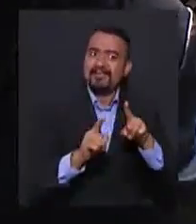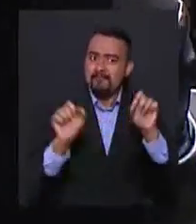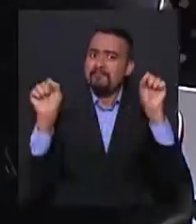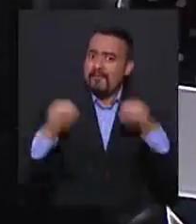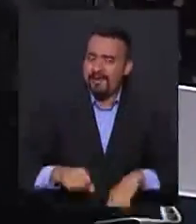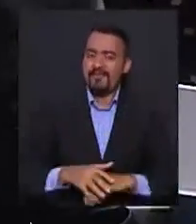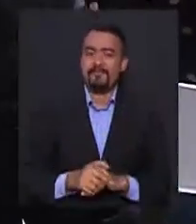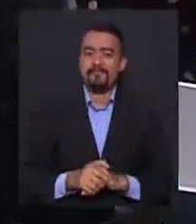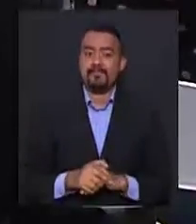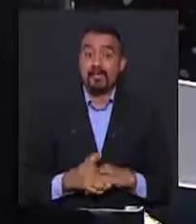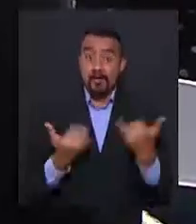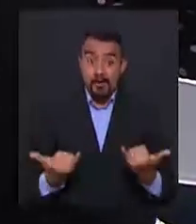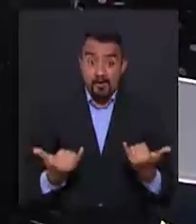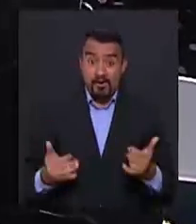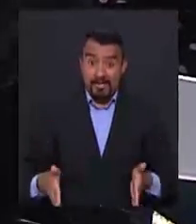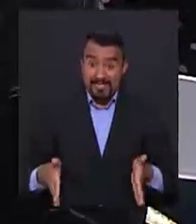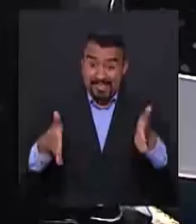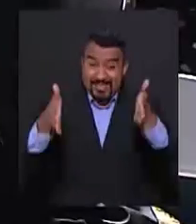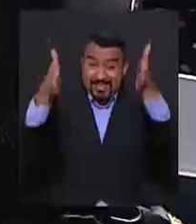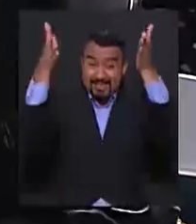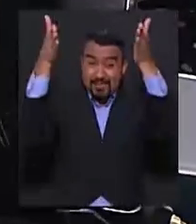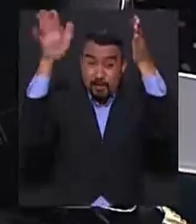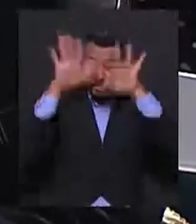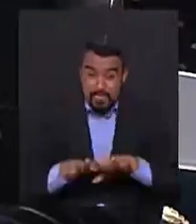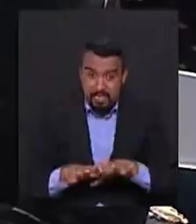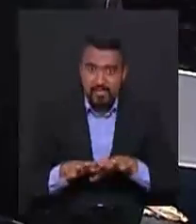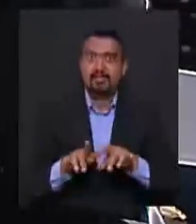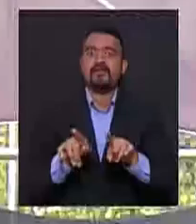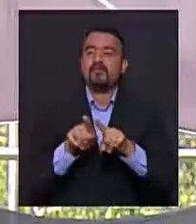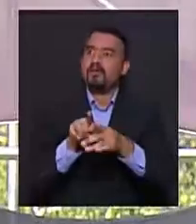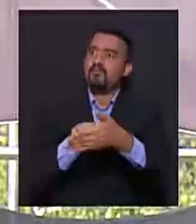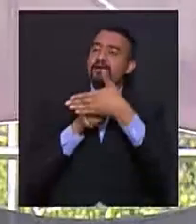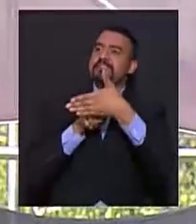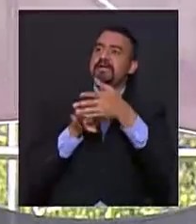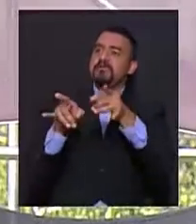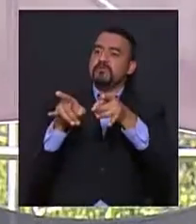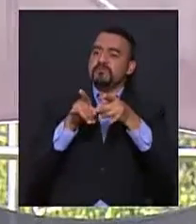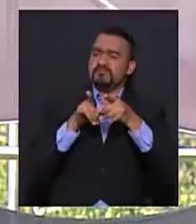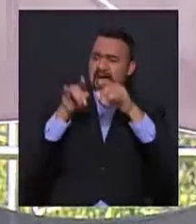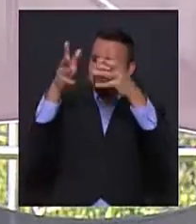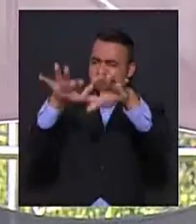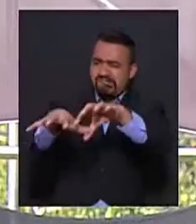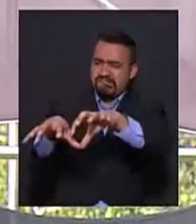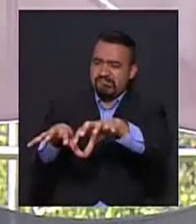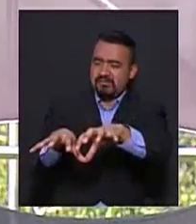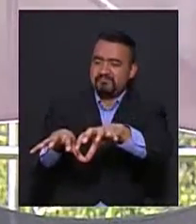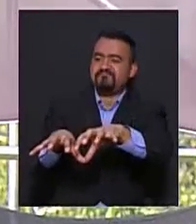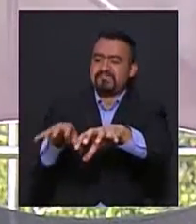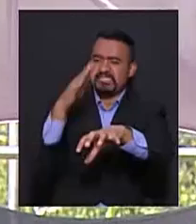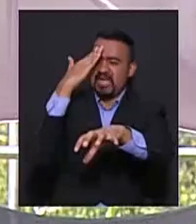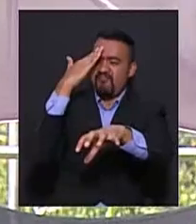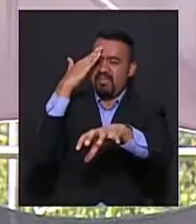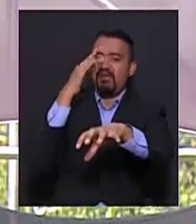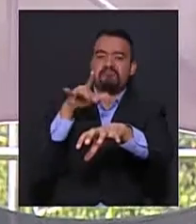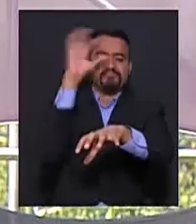derribo del Mónaco es la caída de un símbolo. El edificio está en ruinas y son ruinas las que caen.